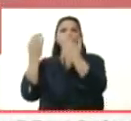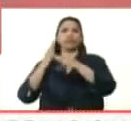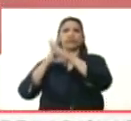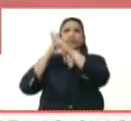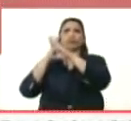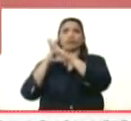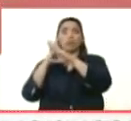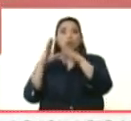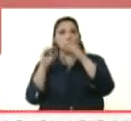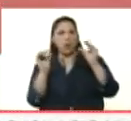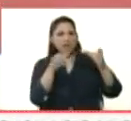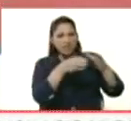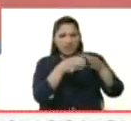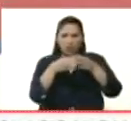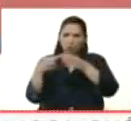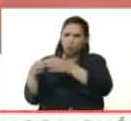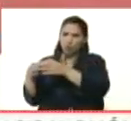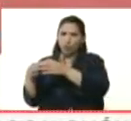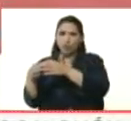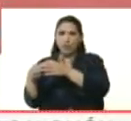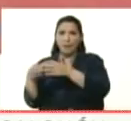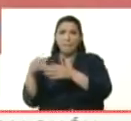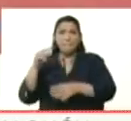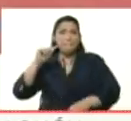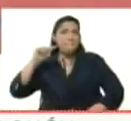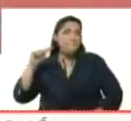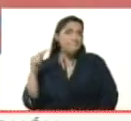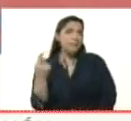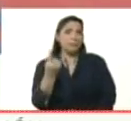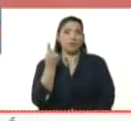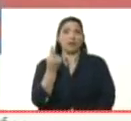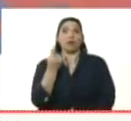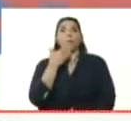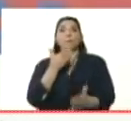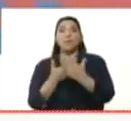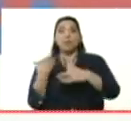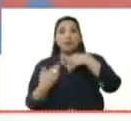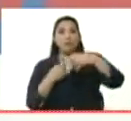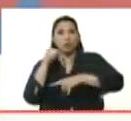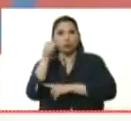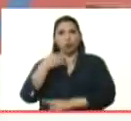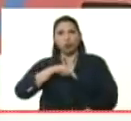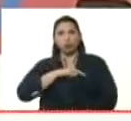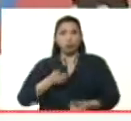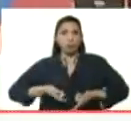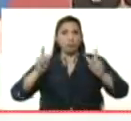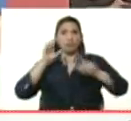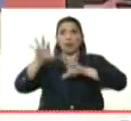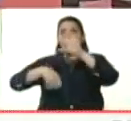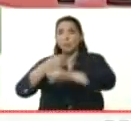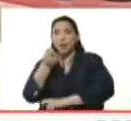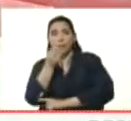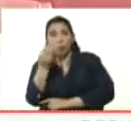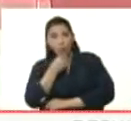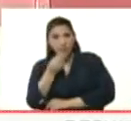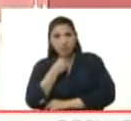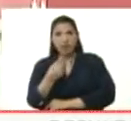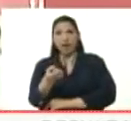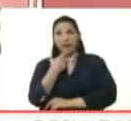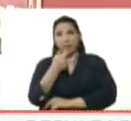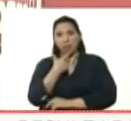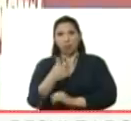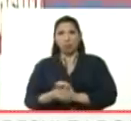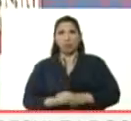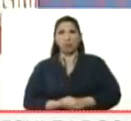Miren, todas esas reuniones, posibilidades de reunión, lo primero que pide la revolución es que nos permitan comprar los alimentos y las